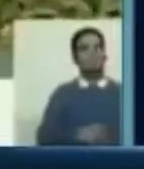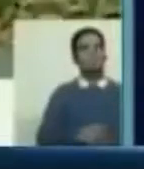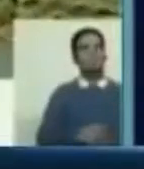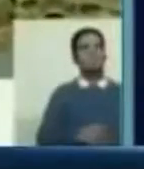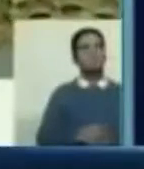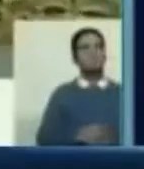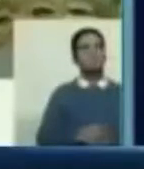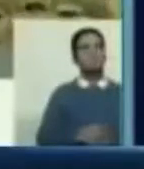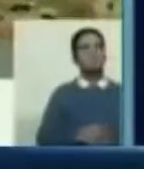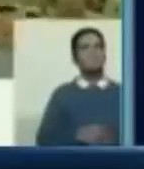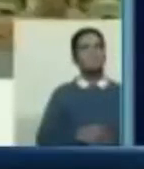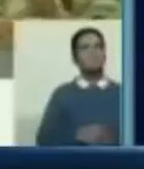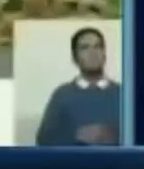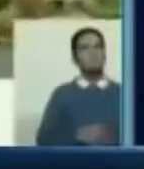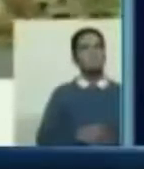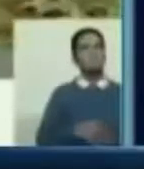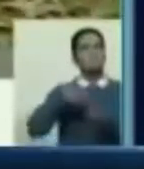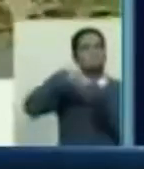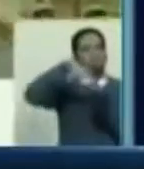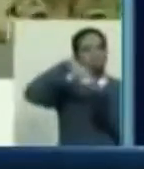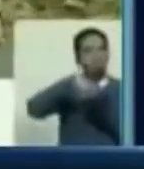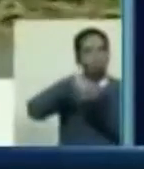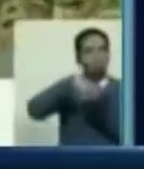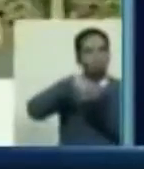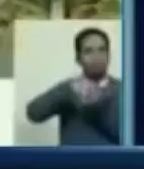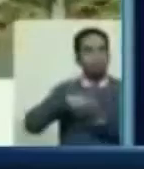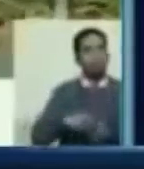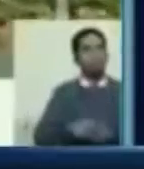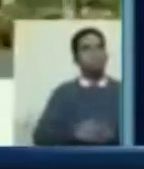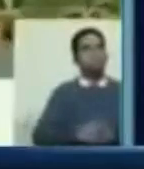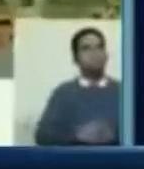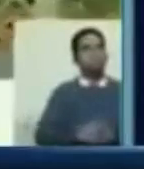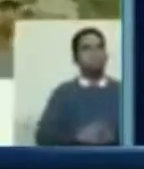para poder prescindir de este gobierno. Pero además, Oscar, él está sostenido sobre la fuerza.